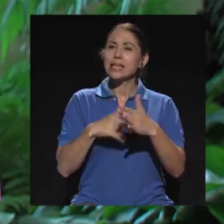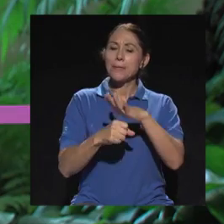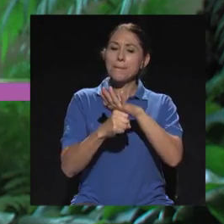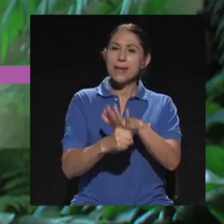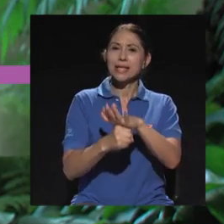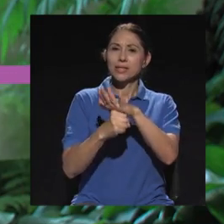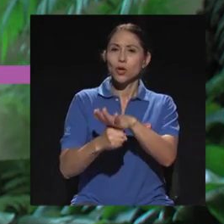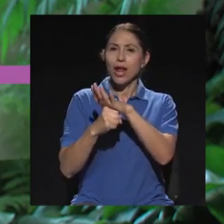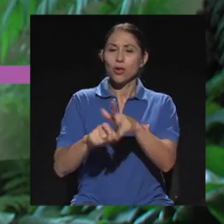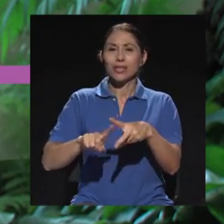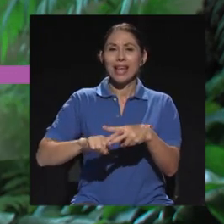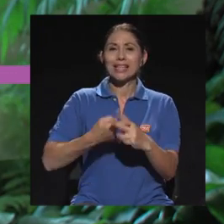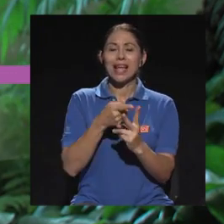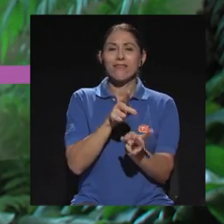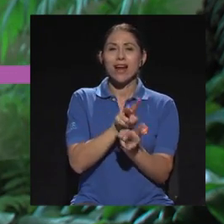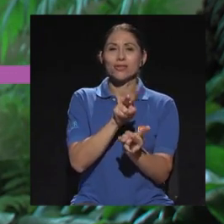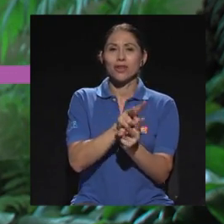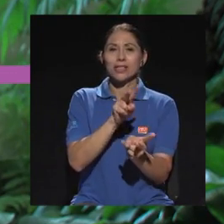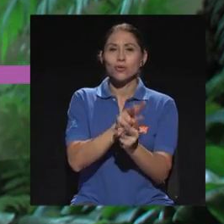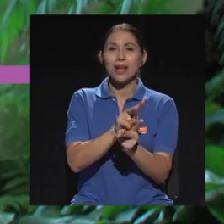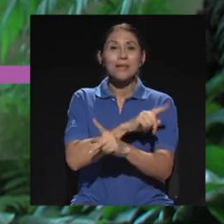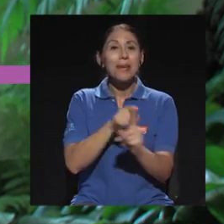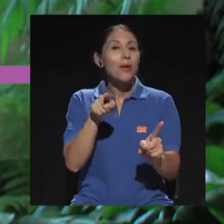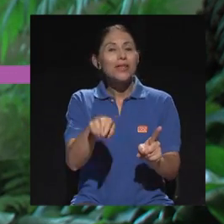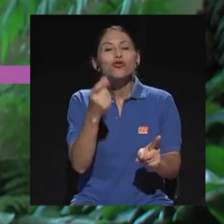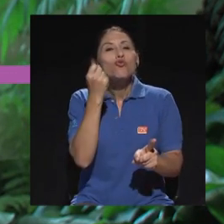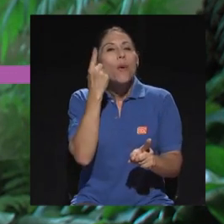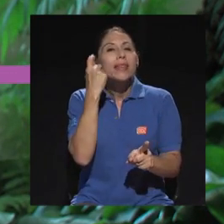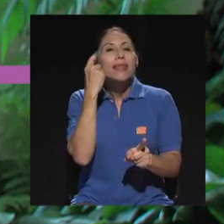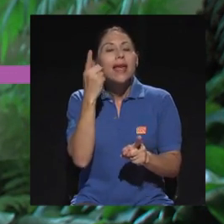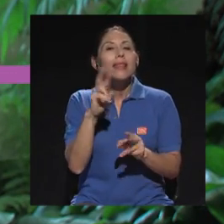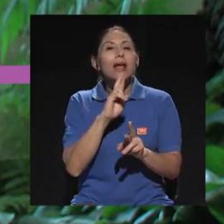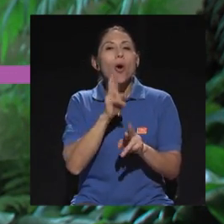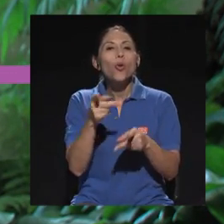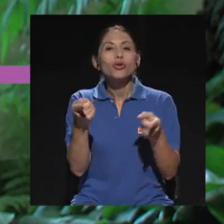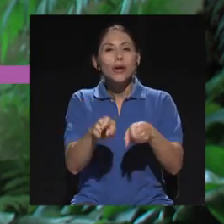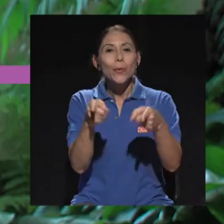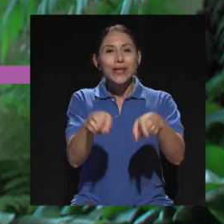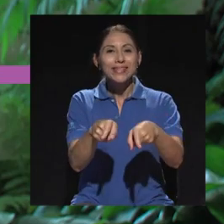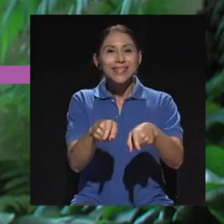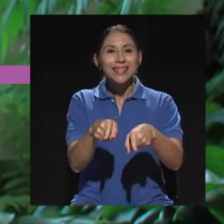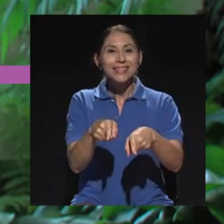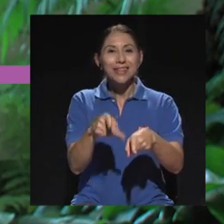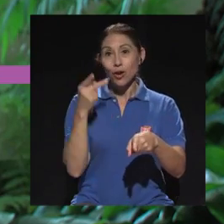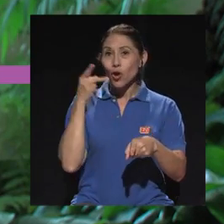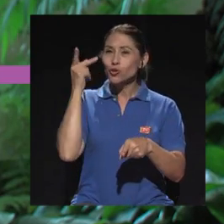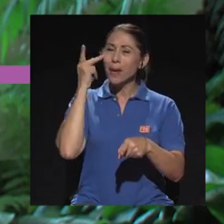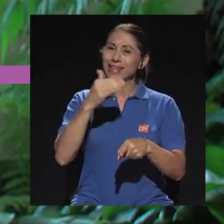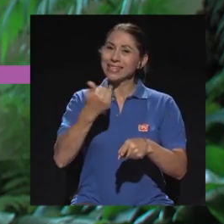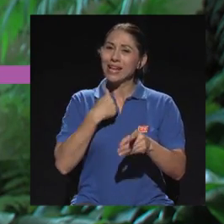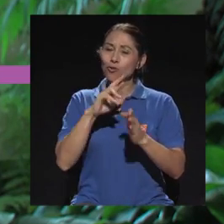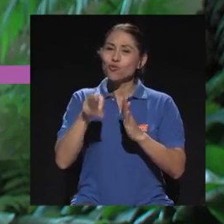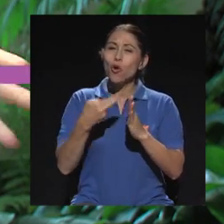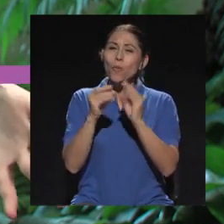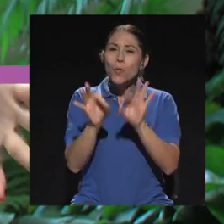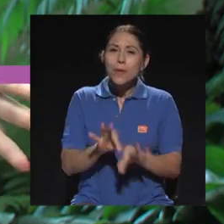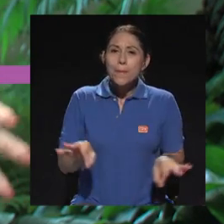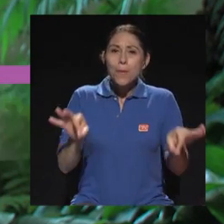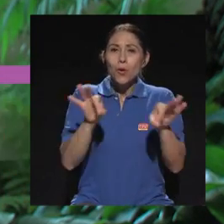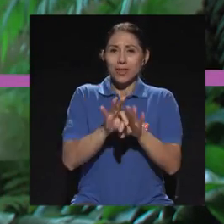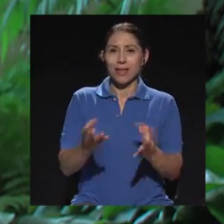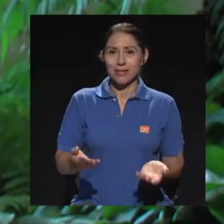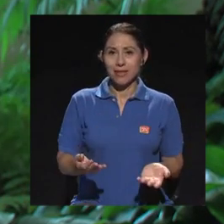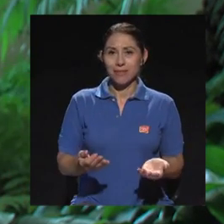iniciar relaciones sexuales sin entender las consecuencias, que ahí es donde los padres juegan un papel tan importante, y tal vez